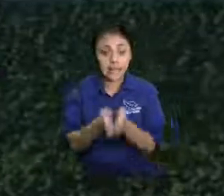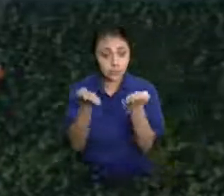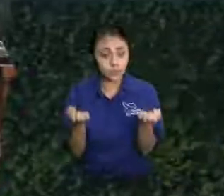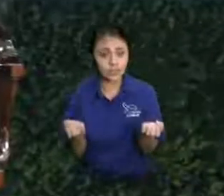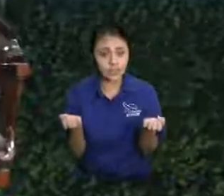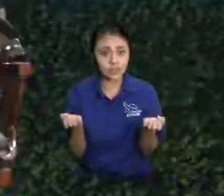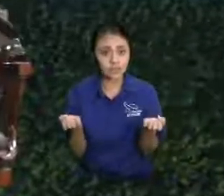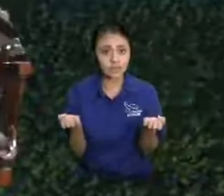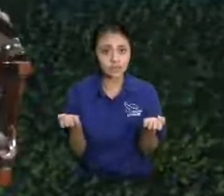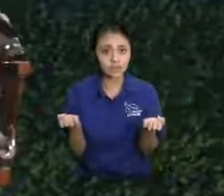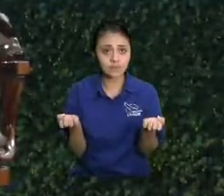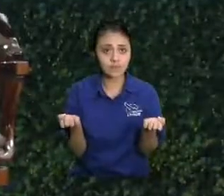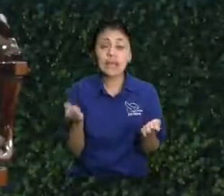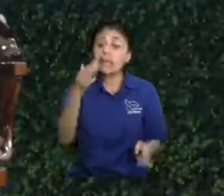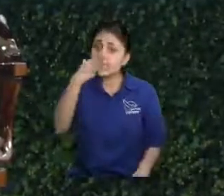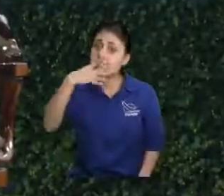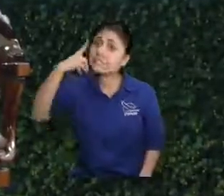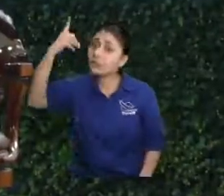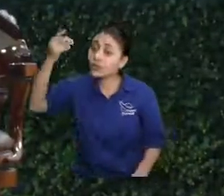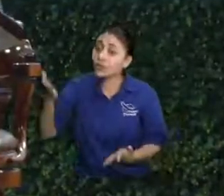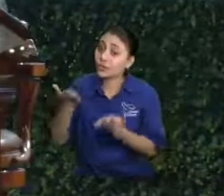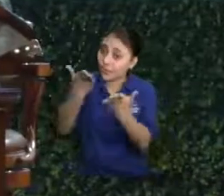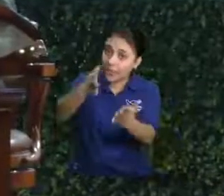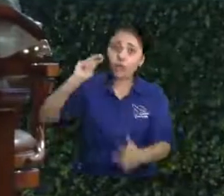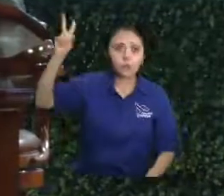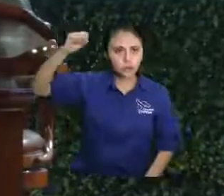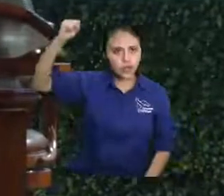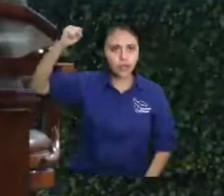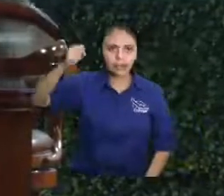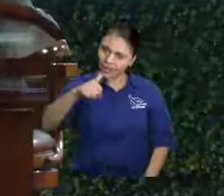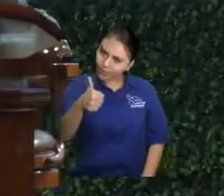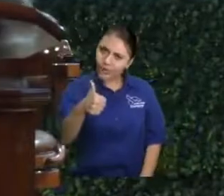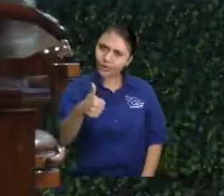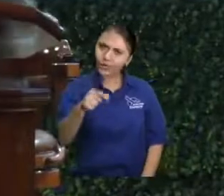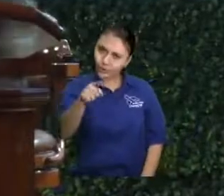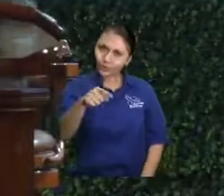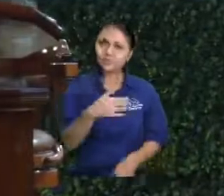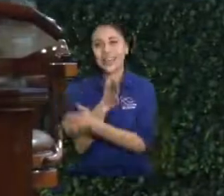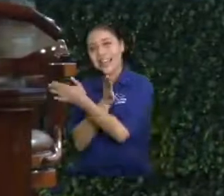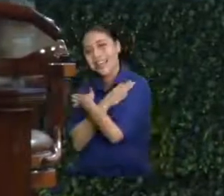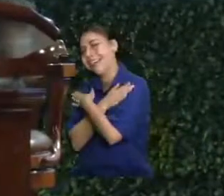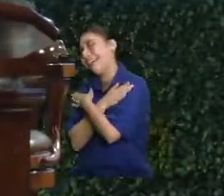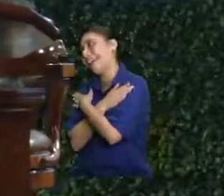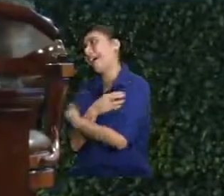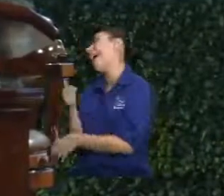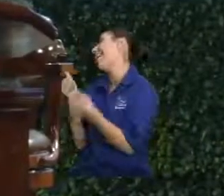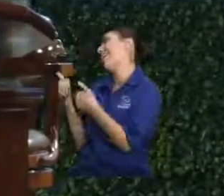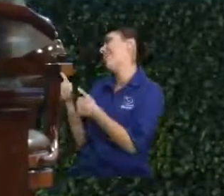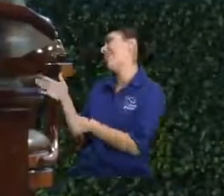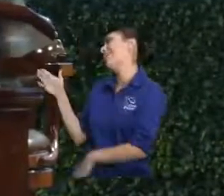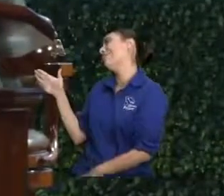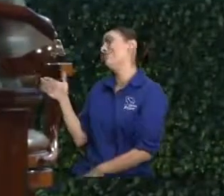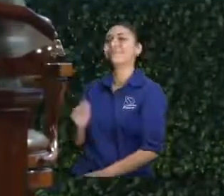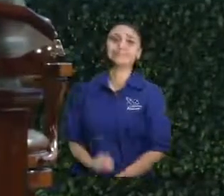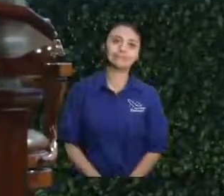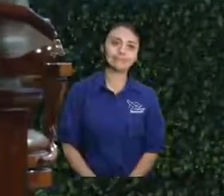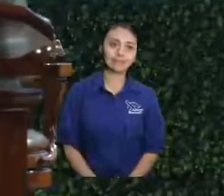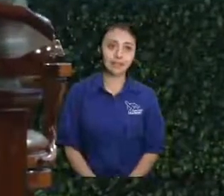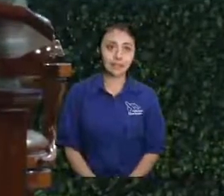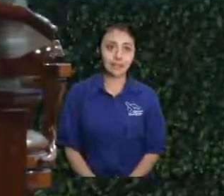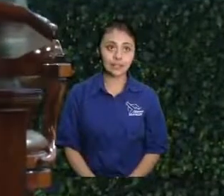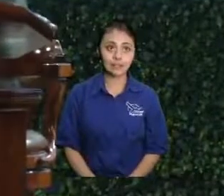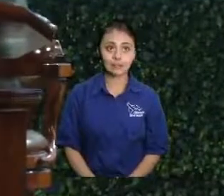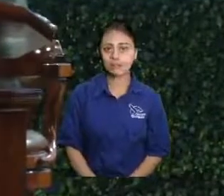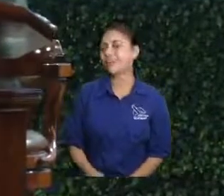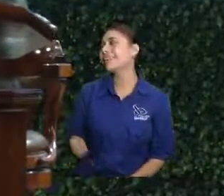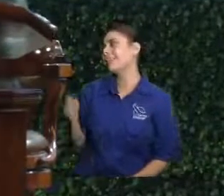Entonces, si Dios te ha dado victoria, te felicito. Felicita al que tienes a la par. Felicidades, hermano. Porque usted